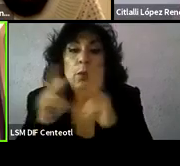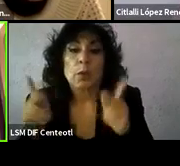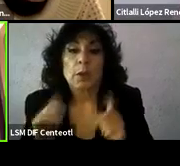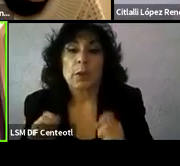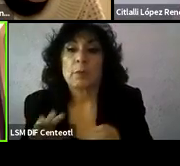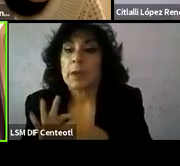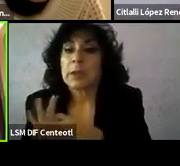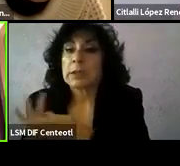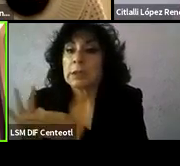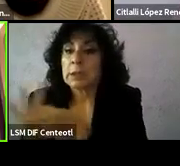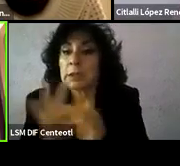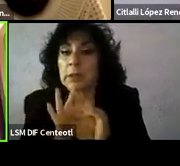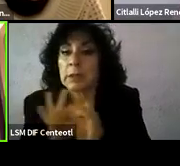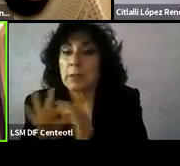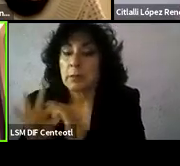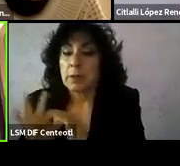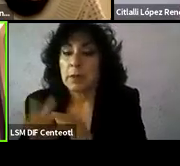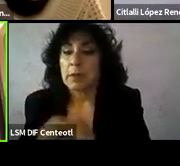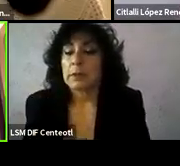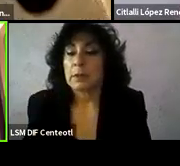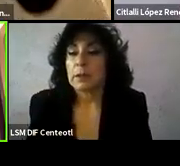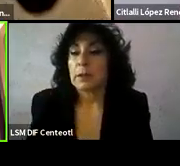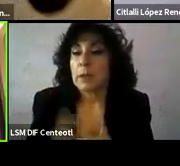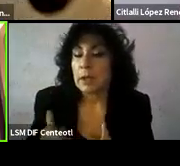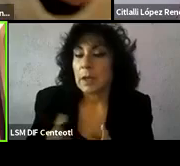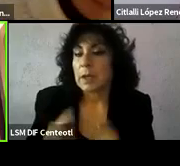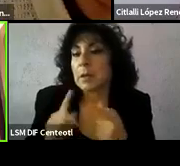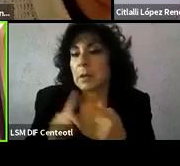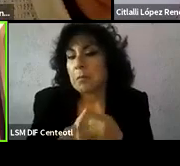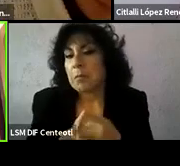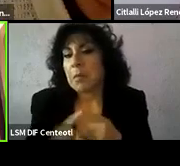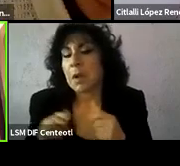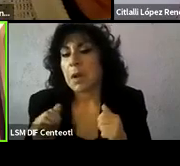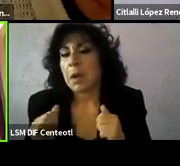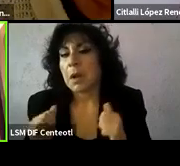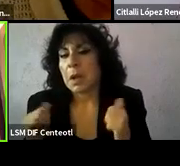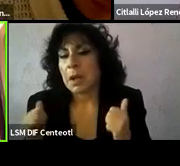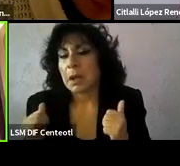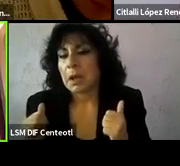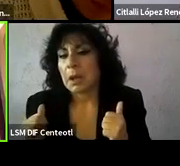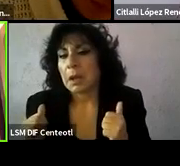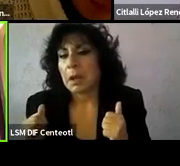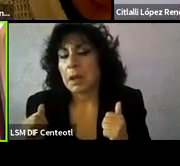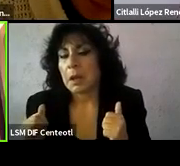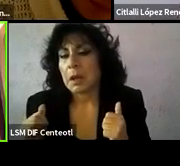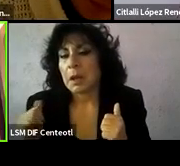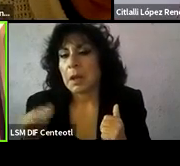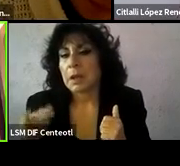hacer como un montón de cosas, las asambleas, el poder tener